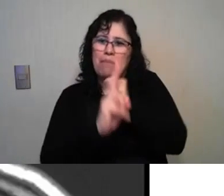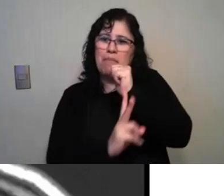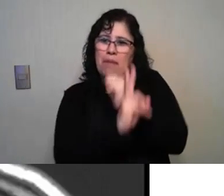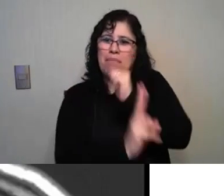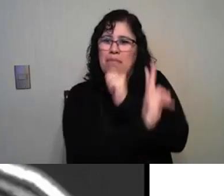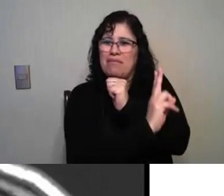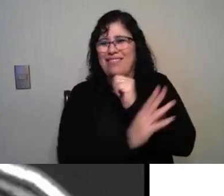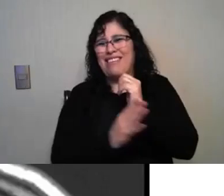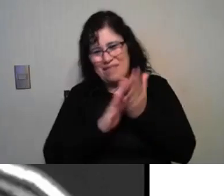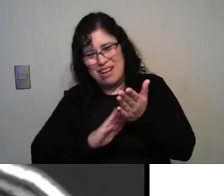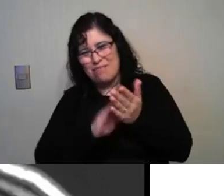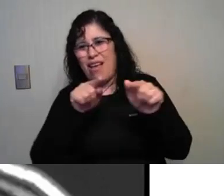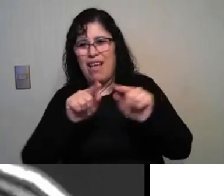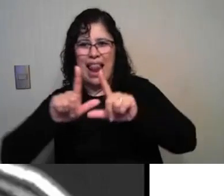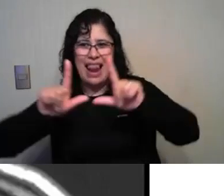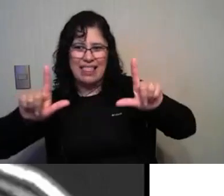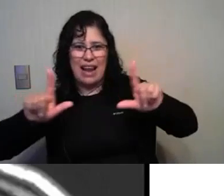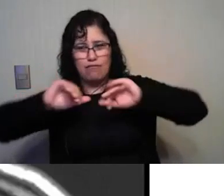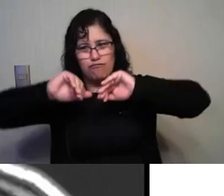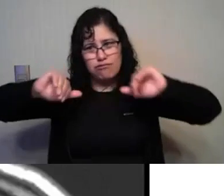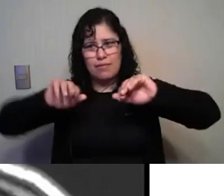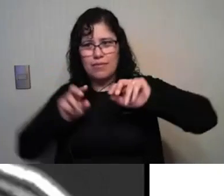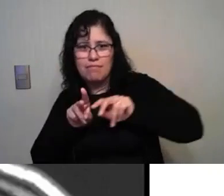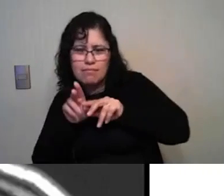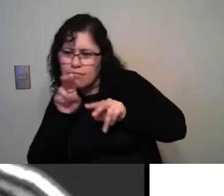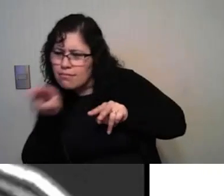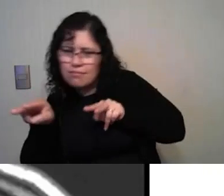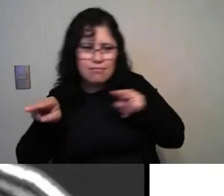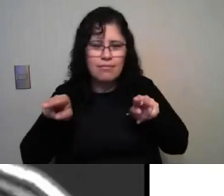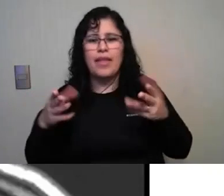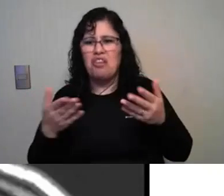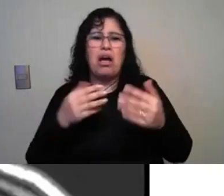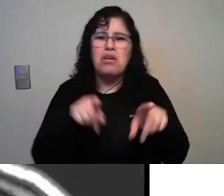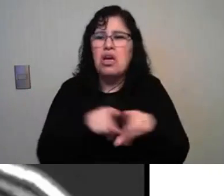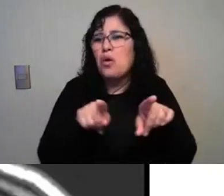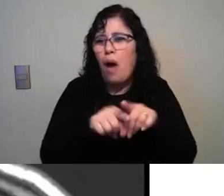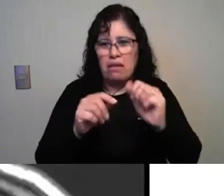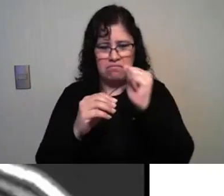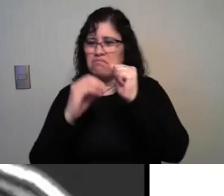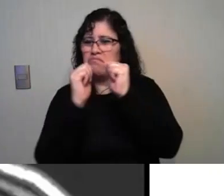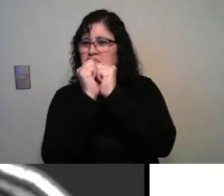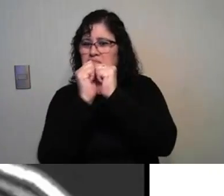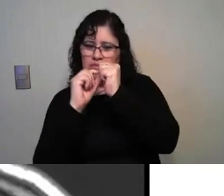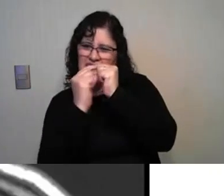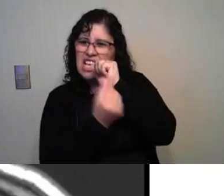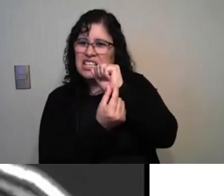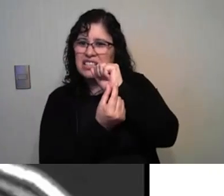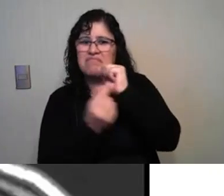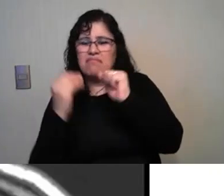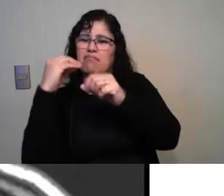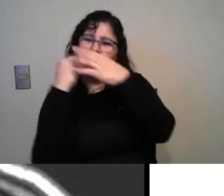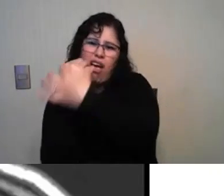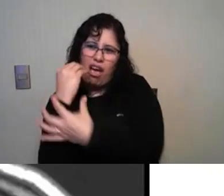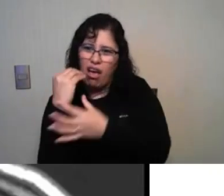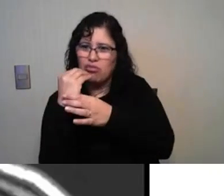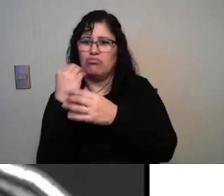límites laterales de los hemisferios cerebrales, con cuando aún se puede distinguir parte del cerebelo, parte del tronco cefálico y las estructuras que habíamos